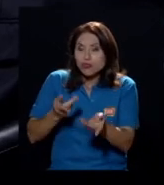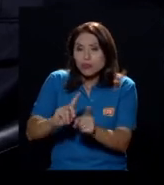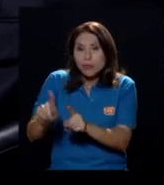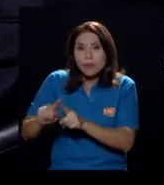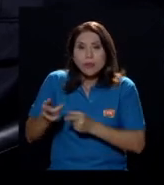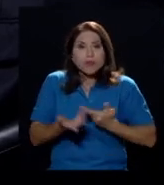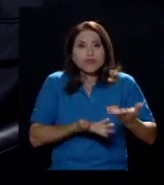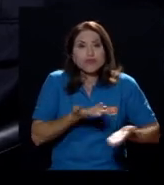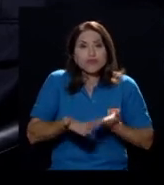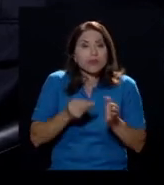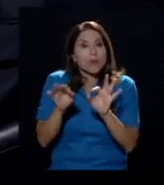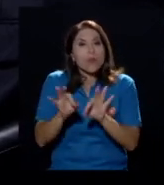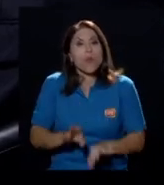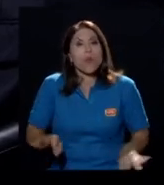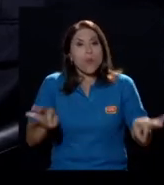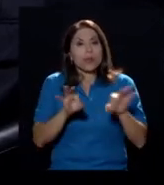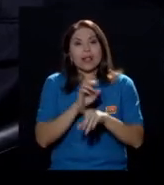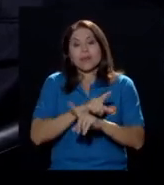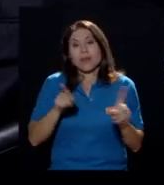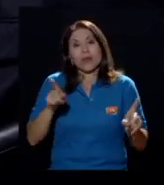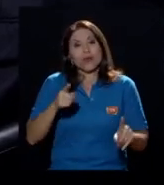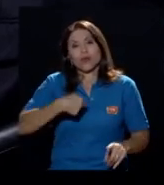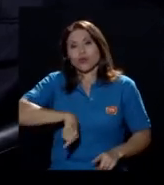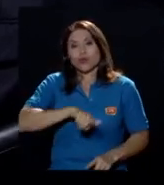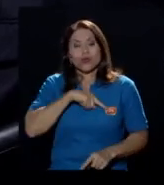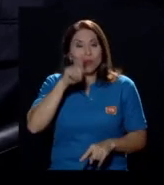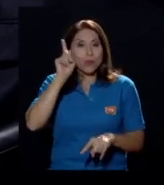podemos utilizar los datos